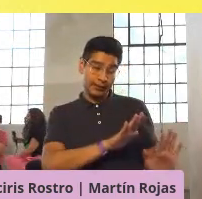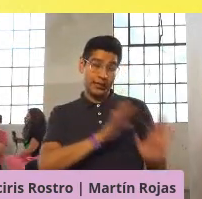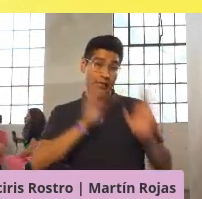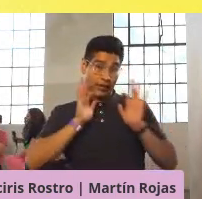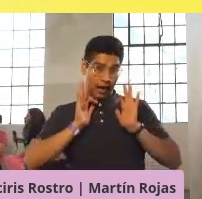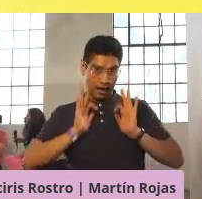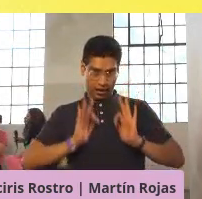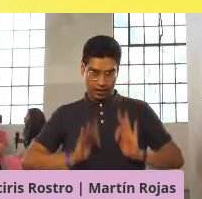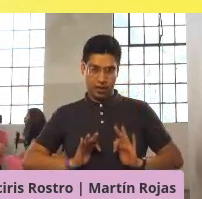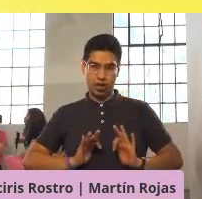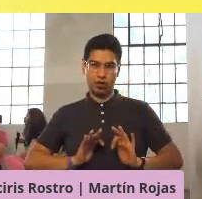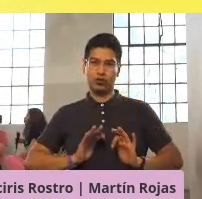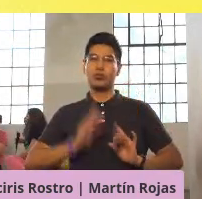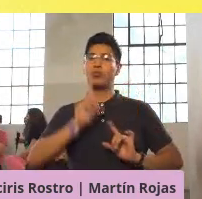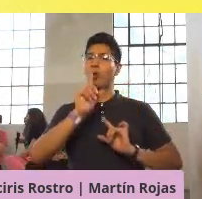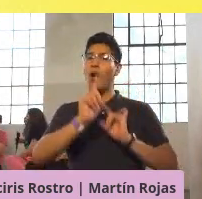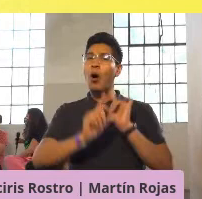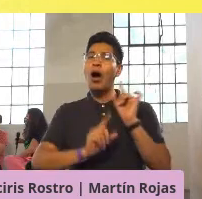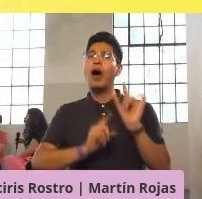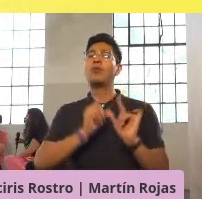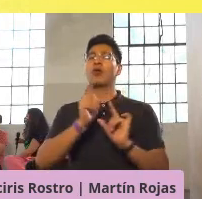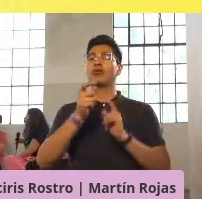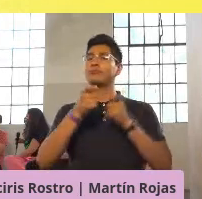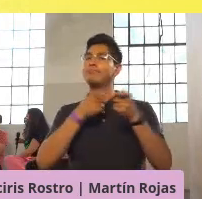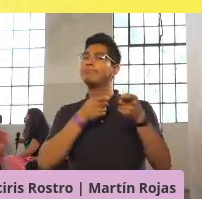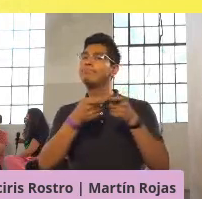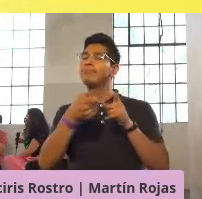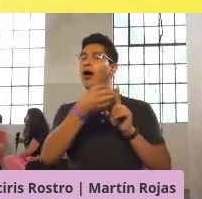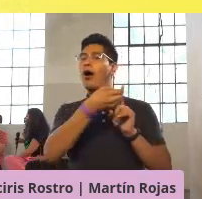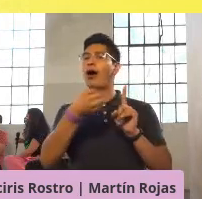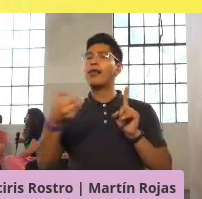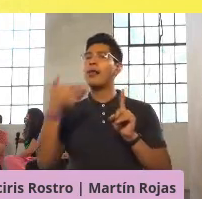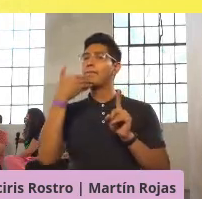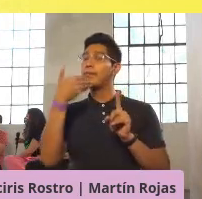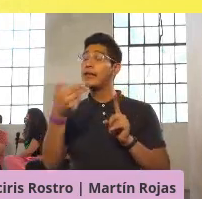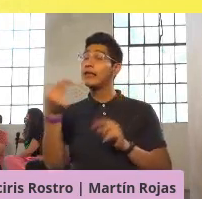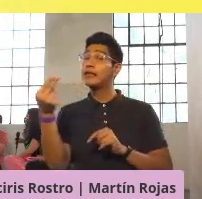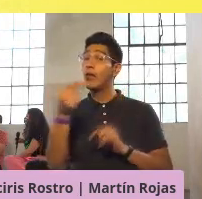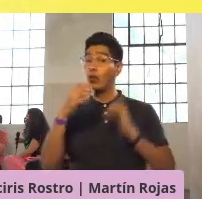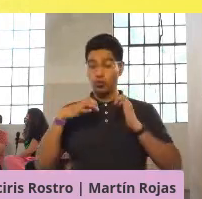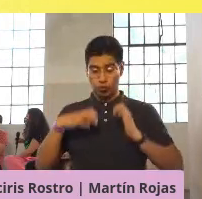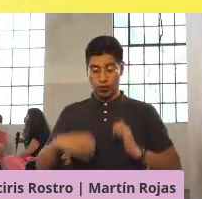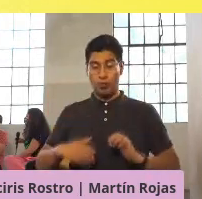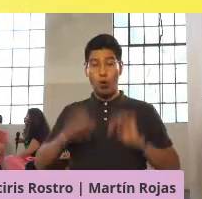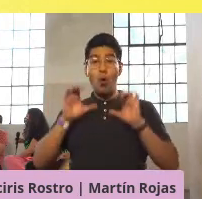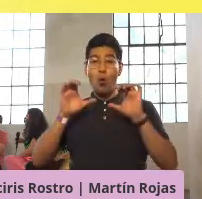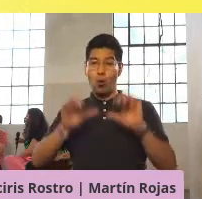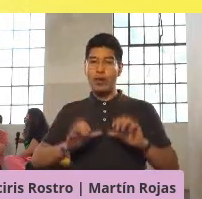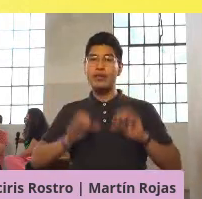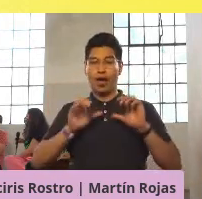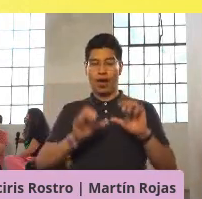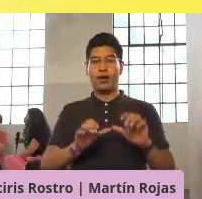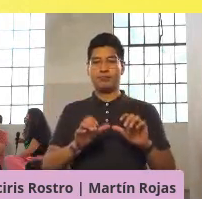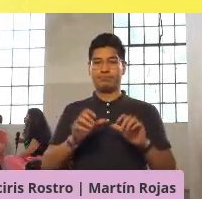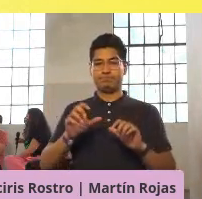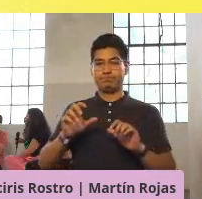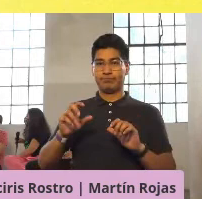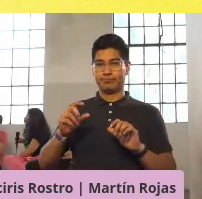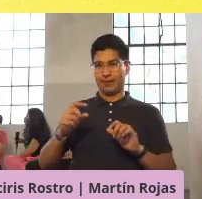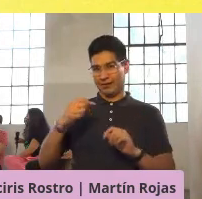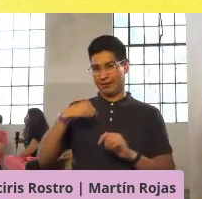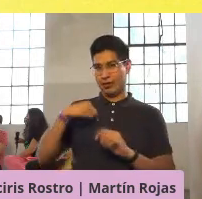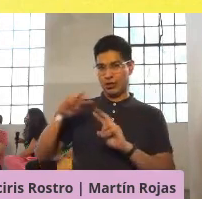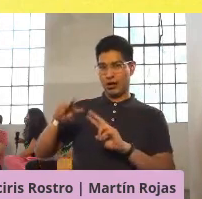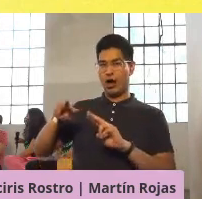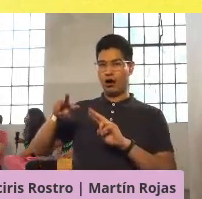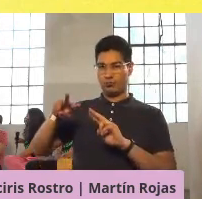nuestras energías, pensemos estratégicamente, cuidémonos siempre a nosotras, cuidemos a nuestras compañeras, porque si no, no se va a